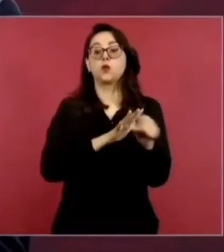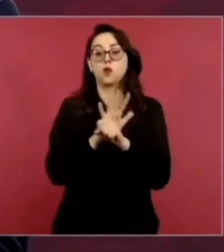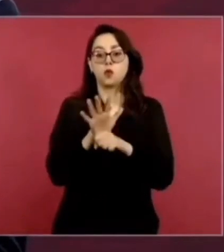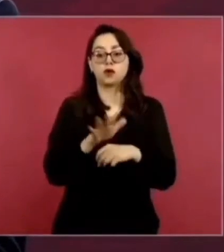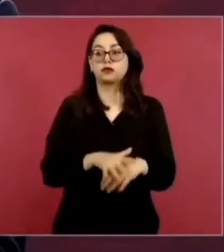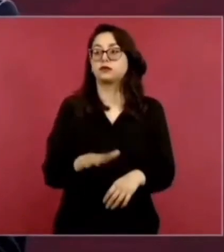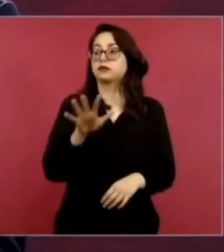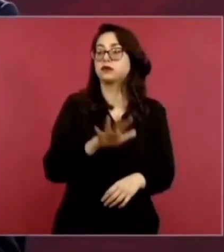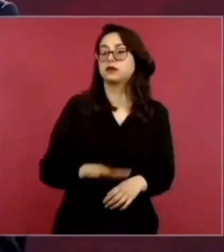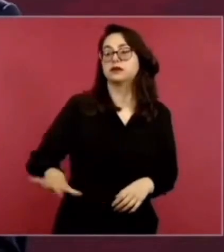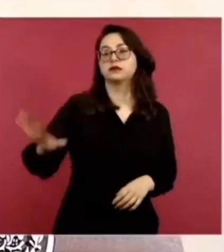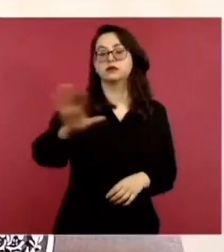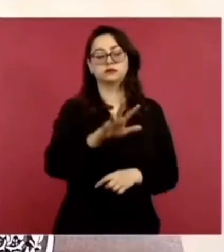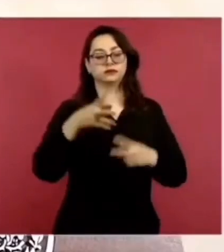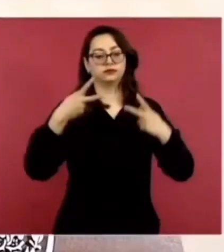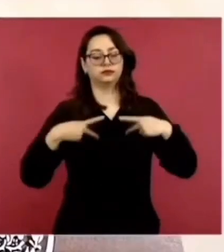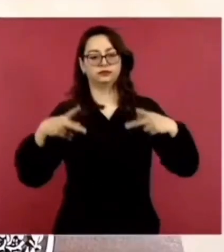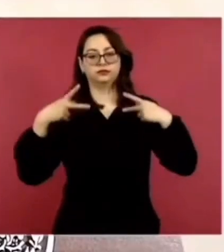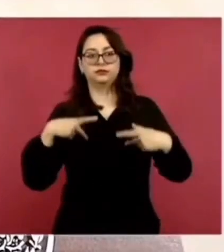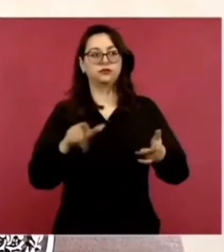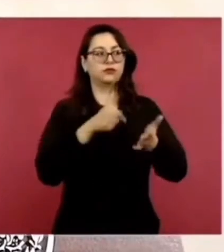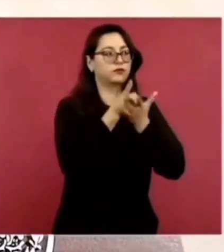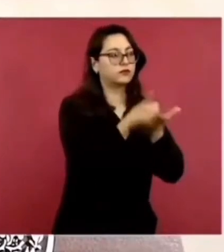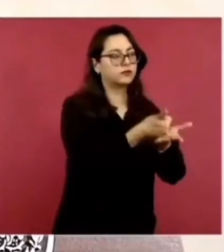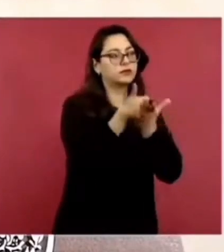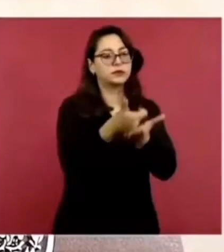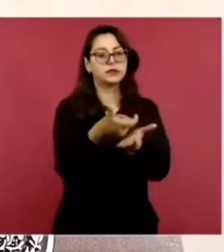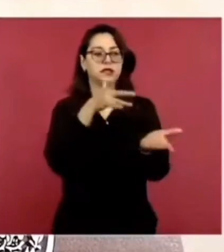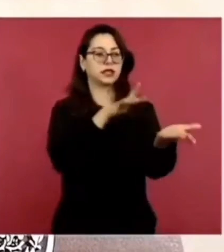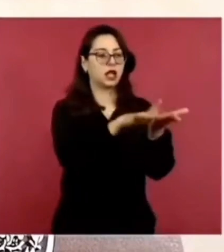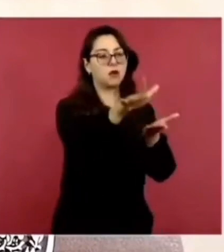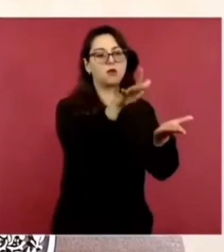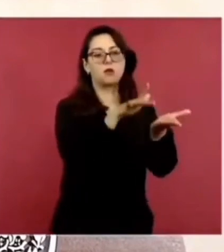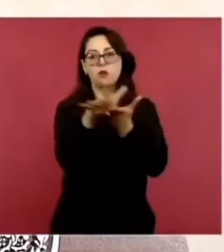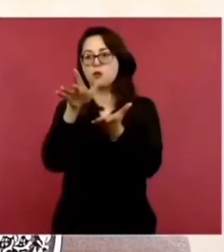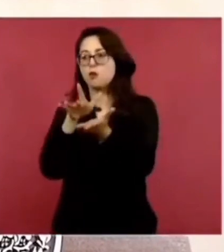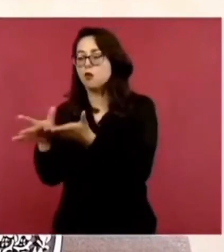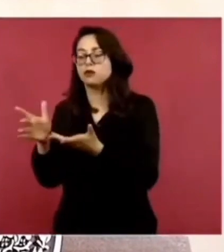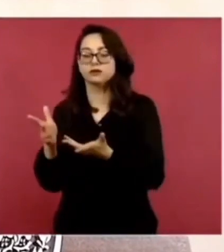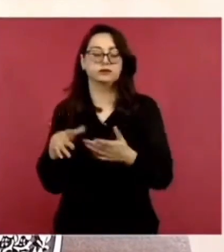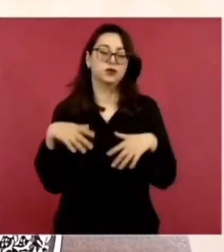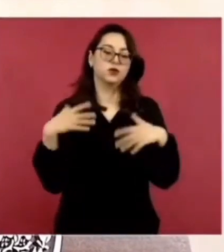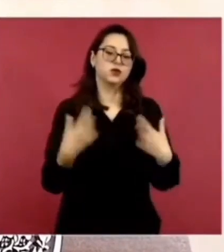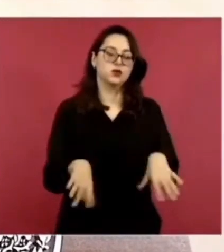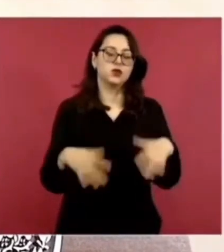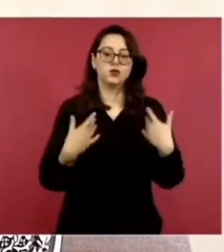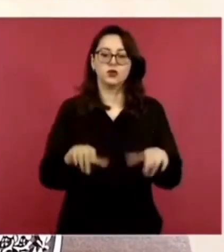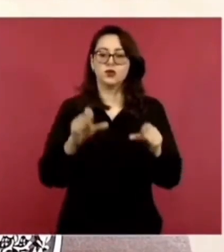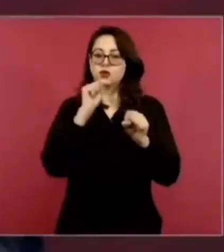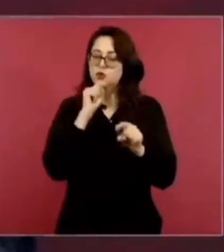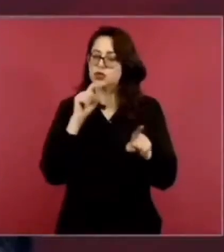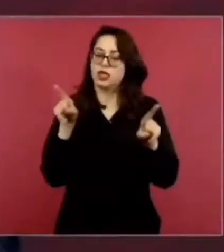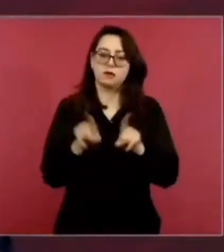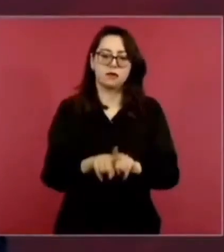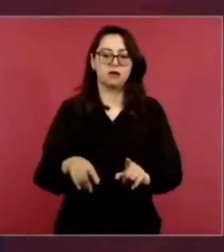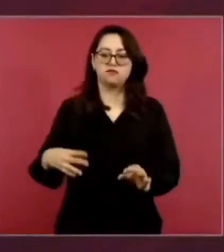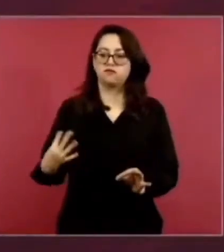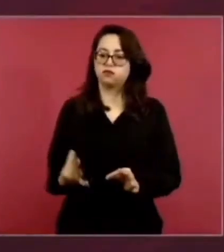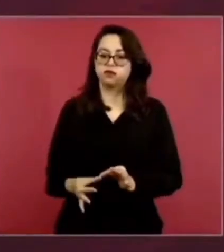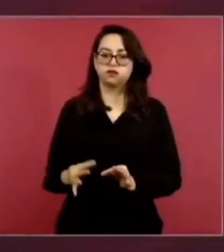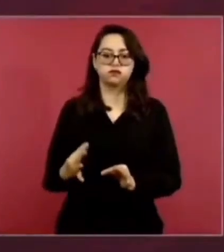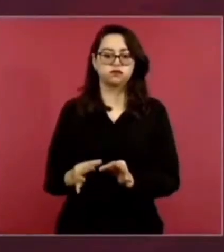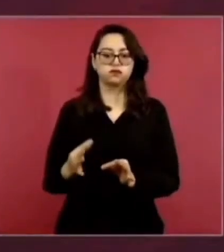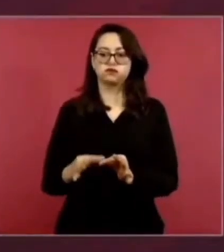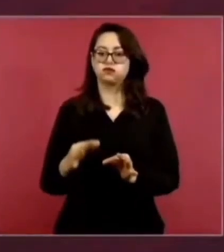Y esto también se ha cumplido con creces. La Secretaría de la Defensa nos